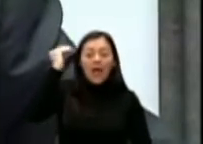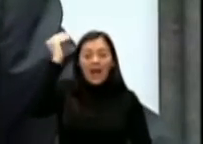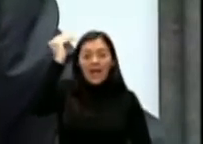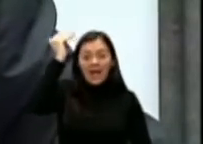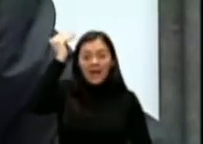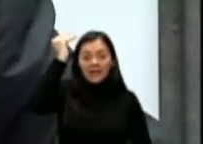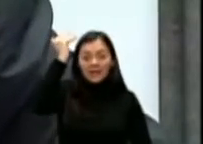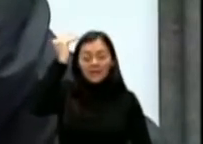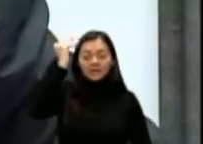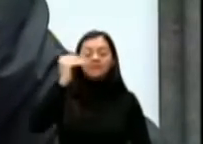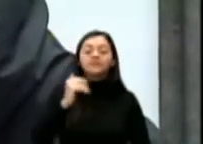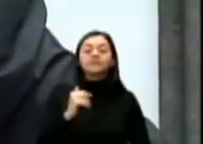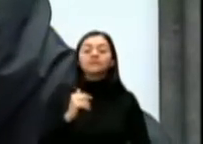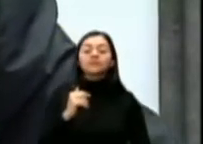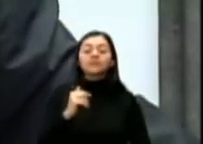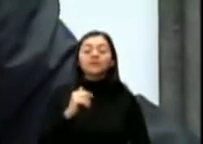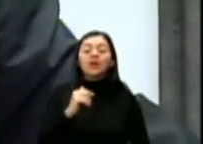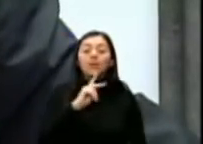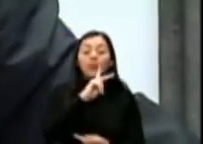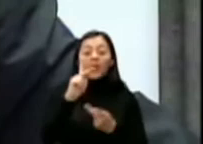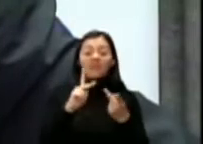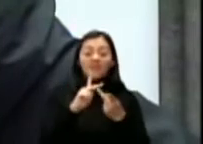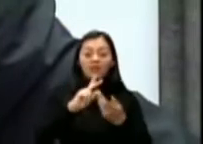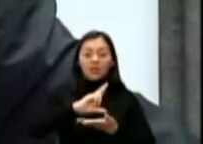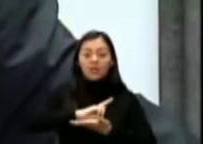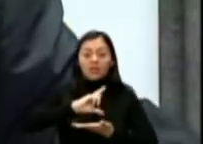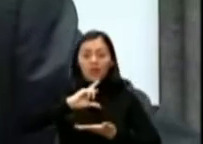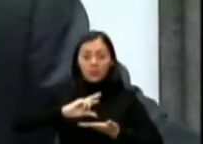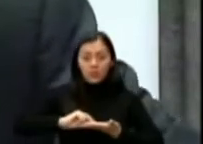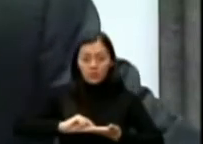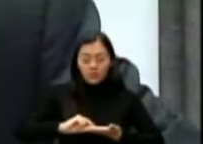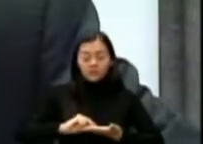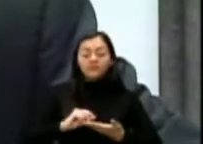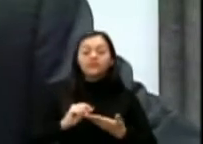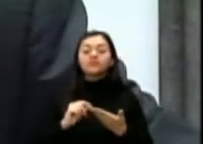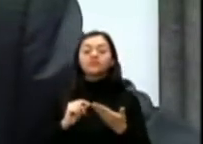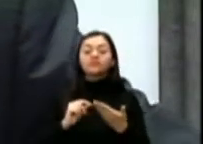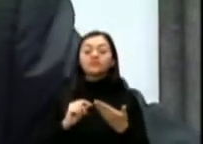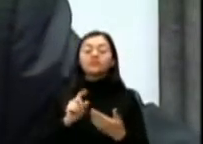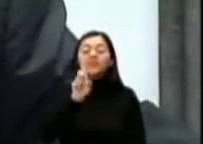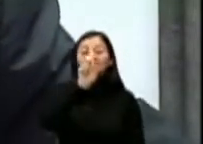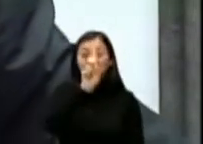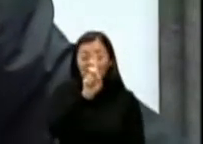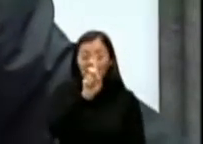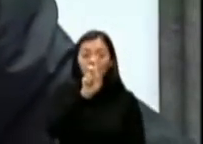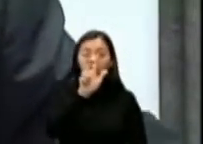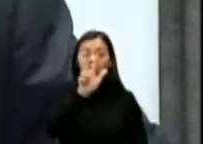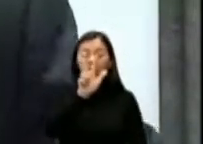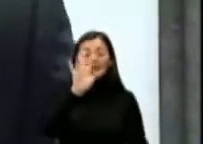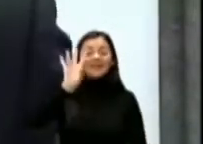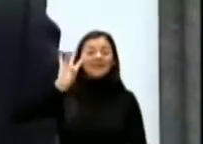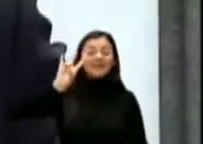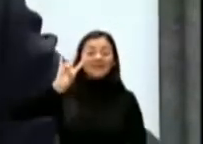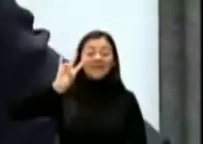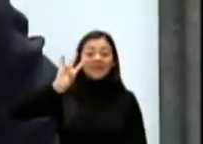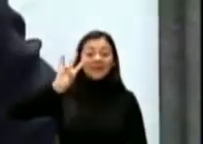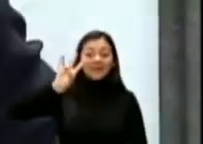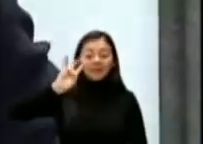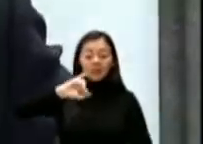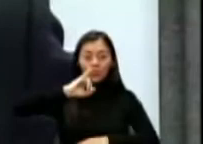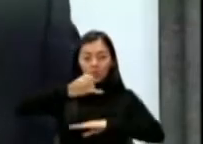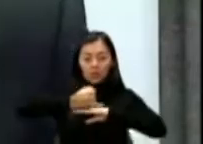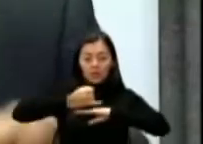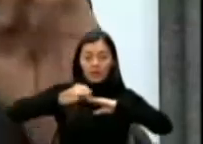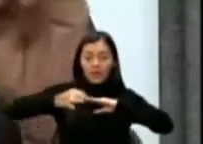provincia del napo 138 gobiernos para éxito 700 parques 38 municipios